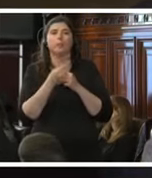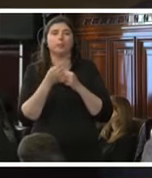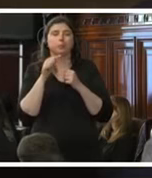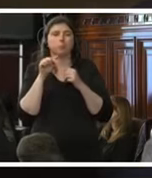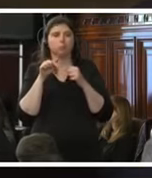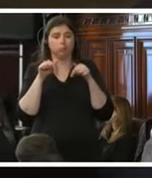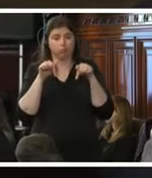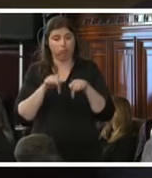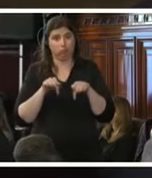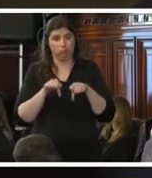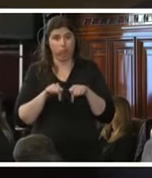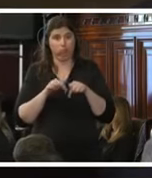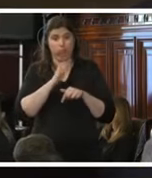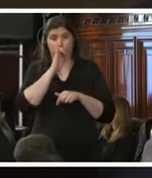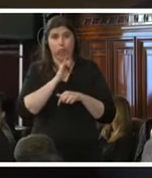tenemos hoy.